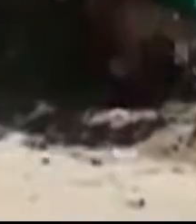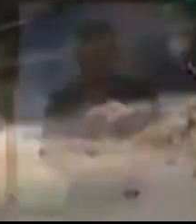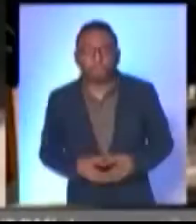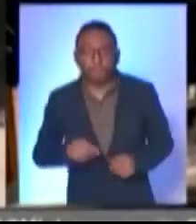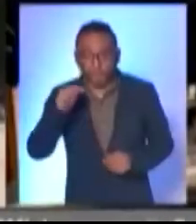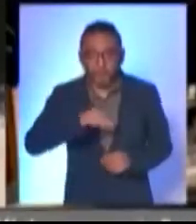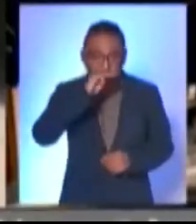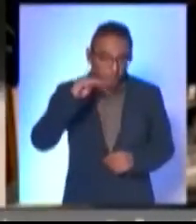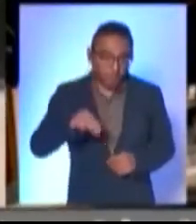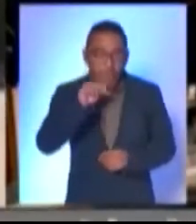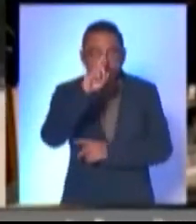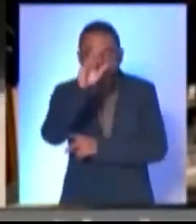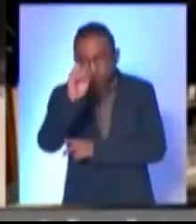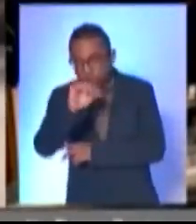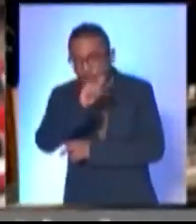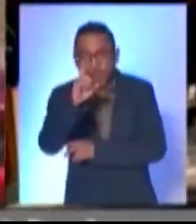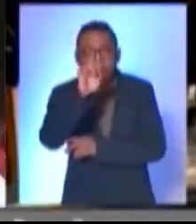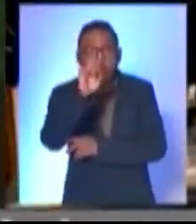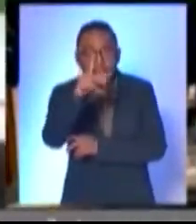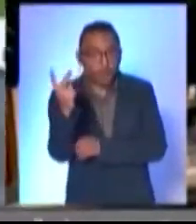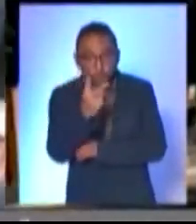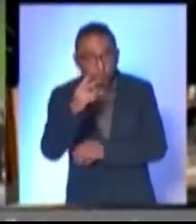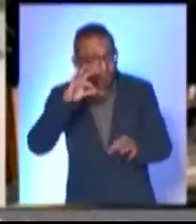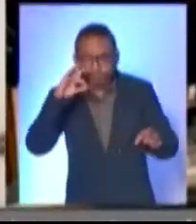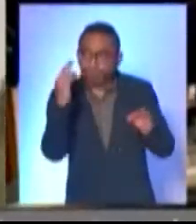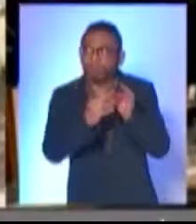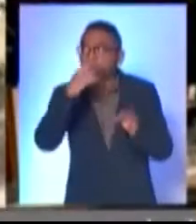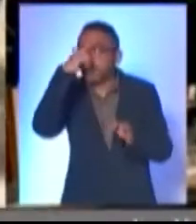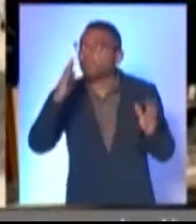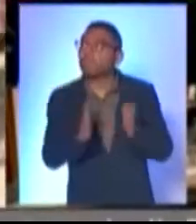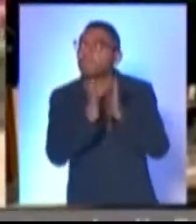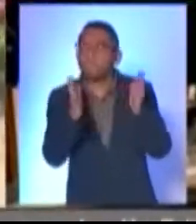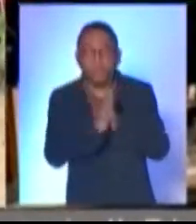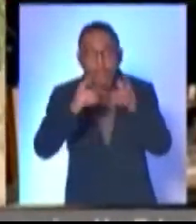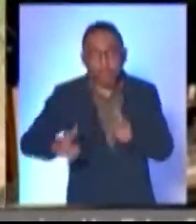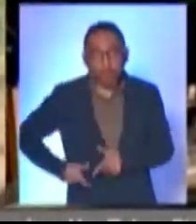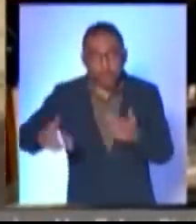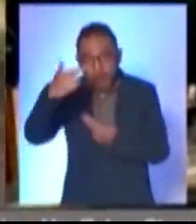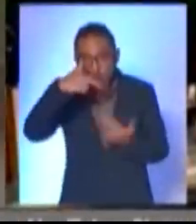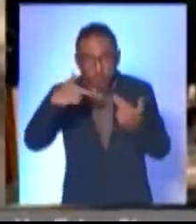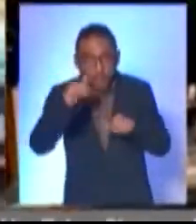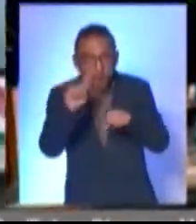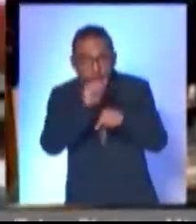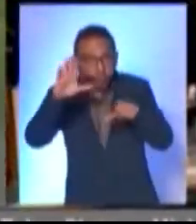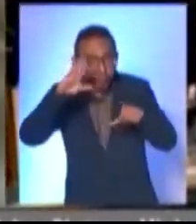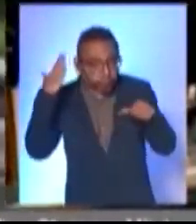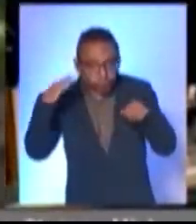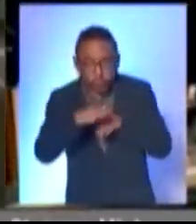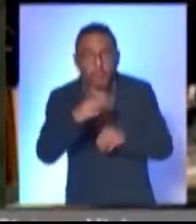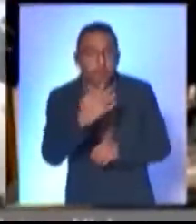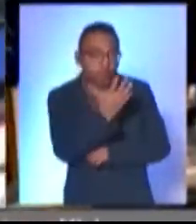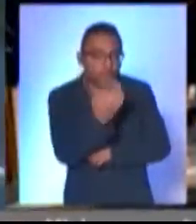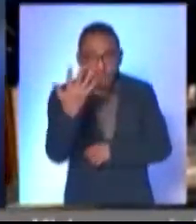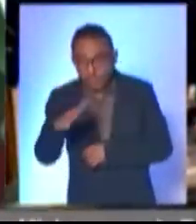Los michoacanos Adolfo Caballero y Daniel Castañón se reportan listos para competir dentro de la primera fecha del Campeonato Regional PAC. Durante los días 9 y 10 de